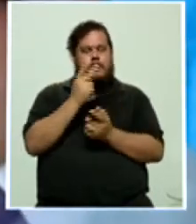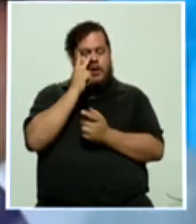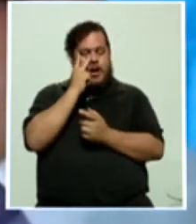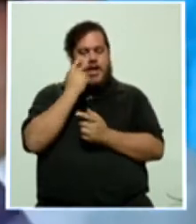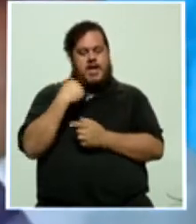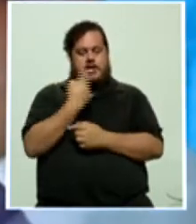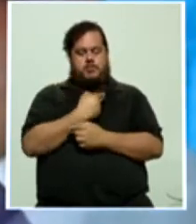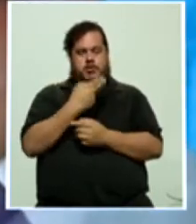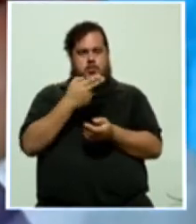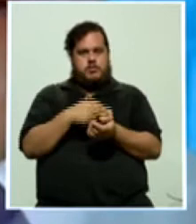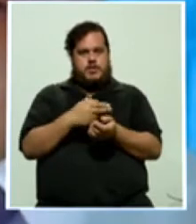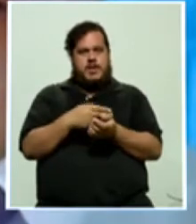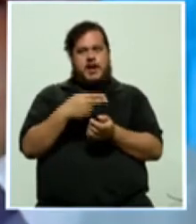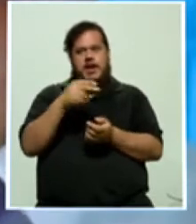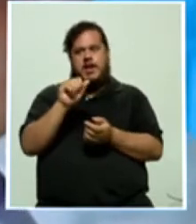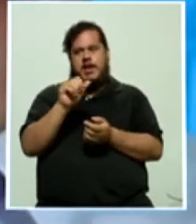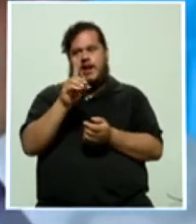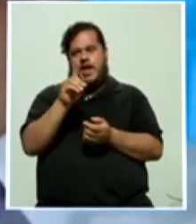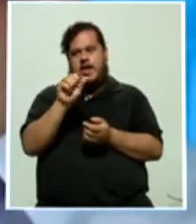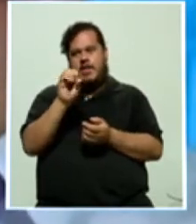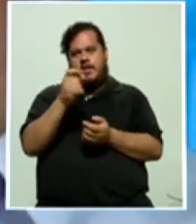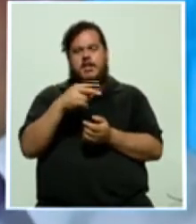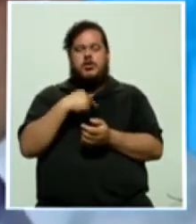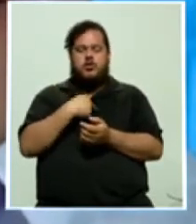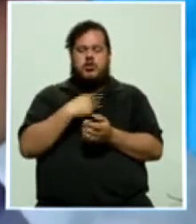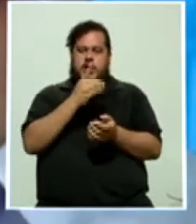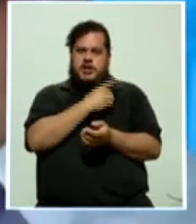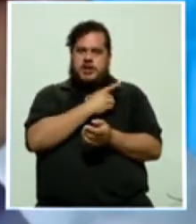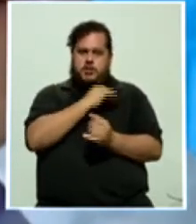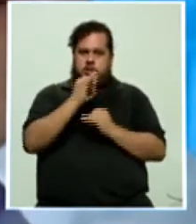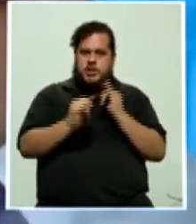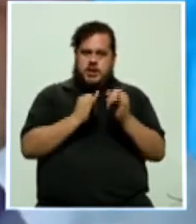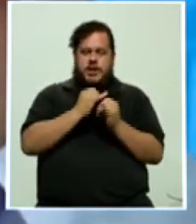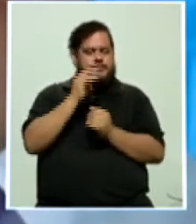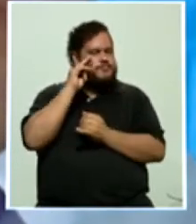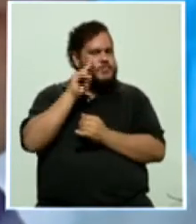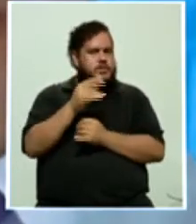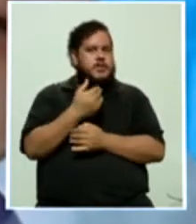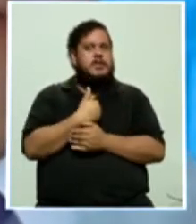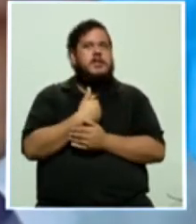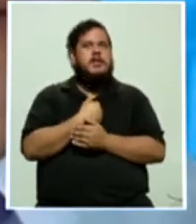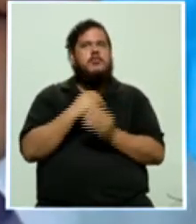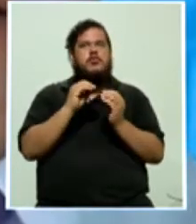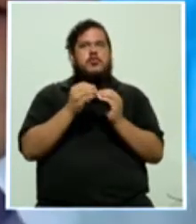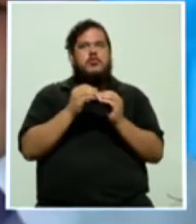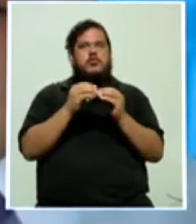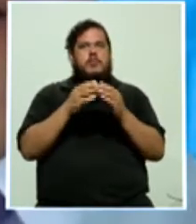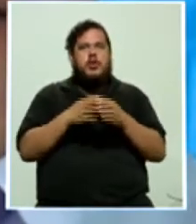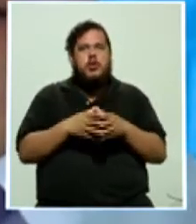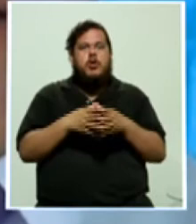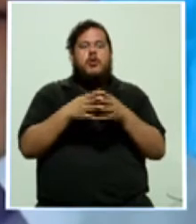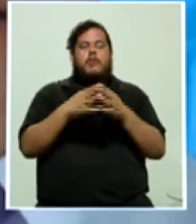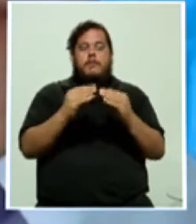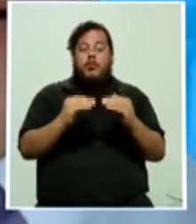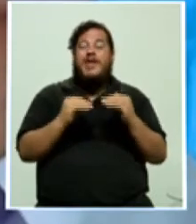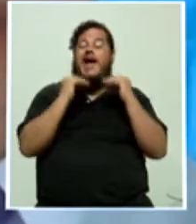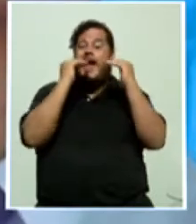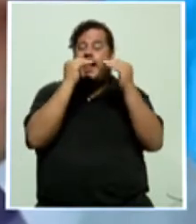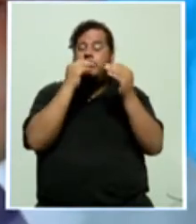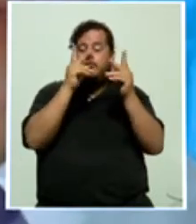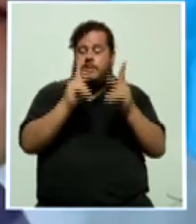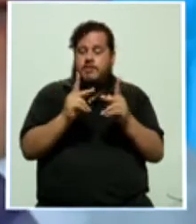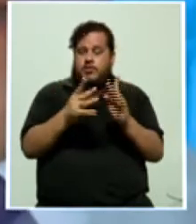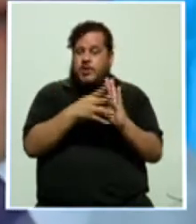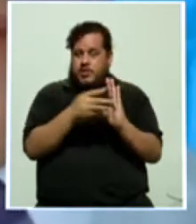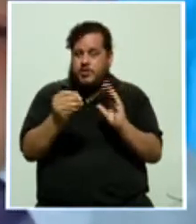Hadassah, del cual yo soy el director internacional, se ve tenemos un número muy alto de pacientes y esperamos ver en los